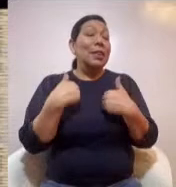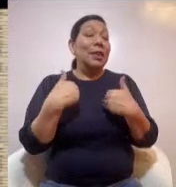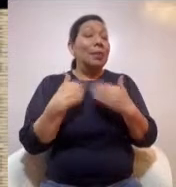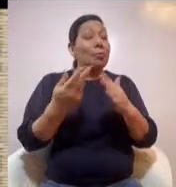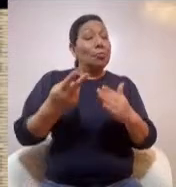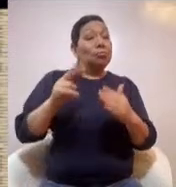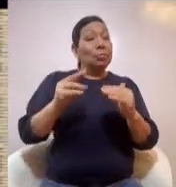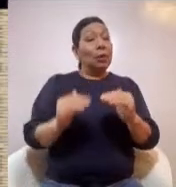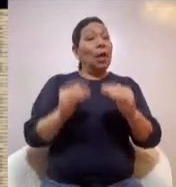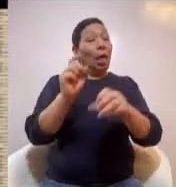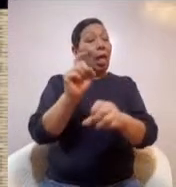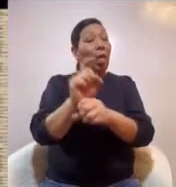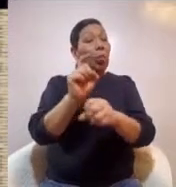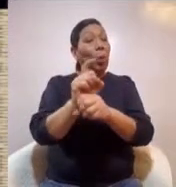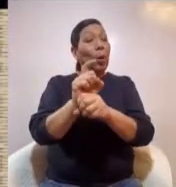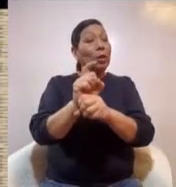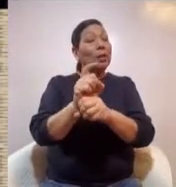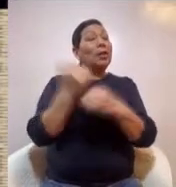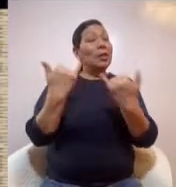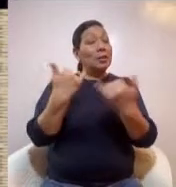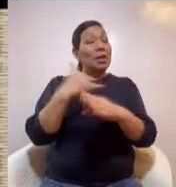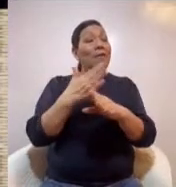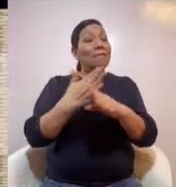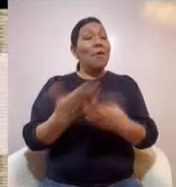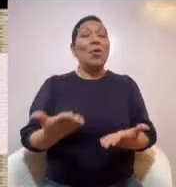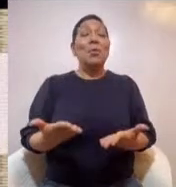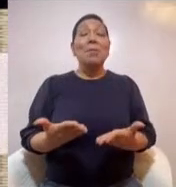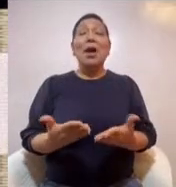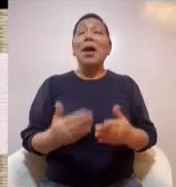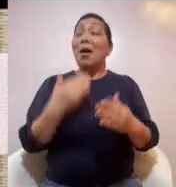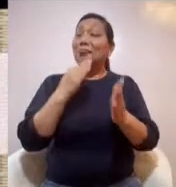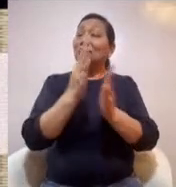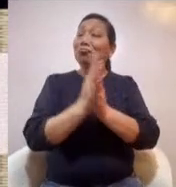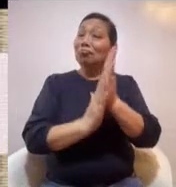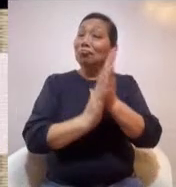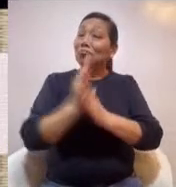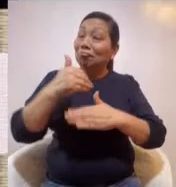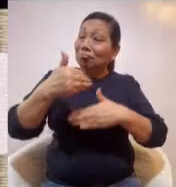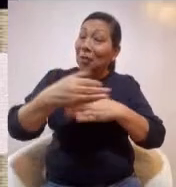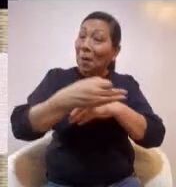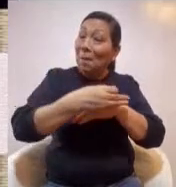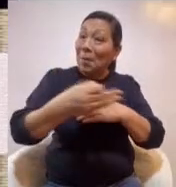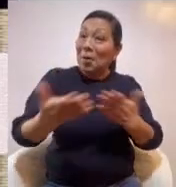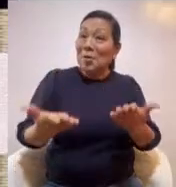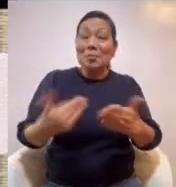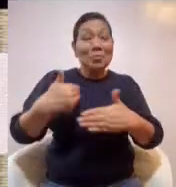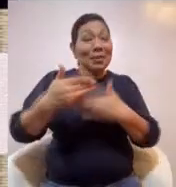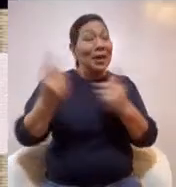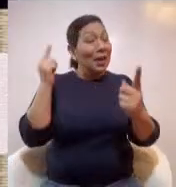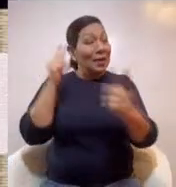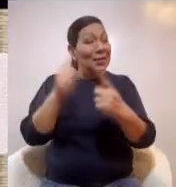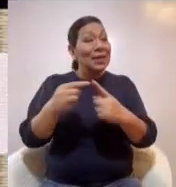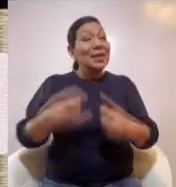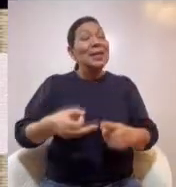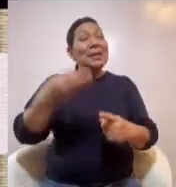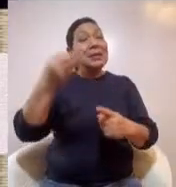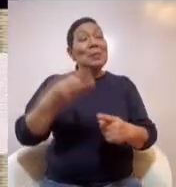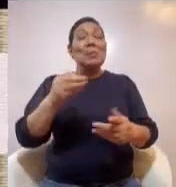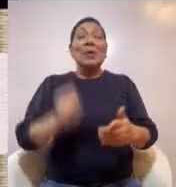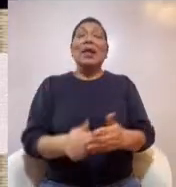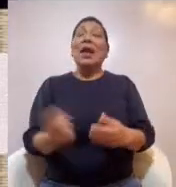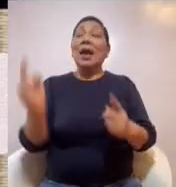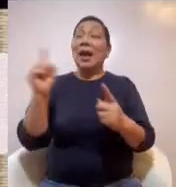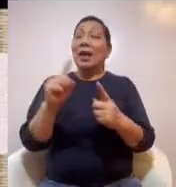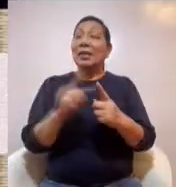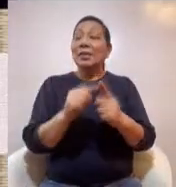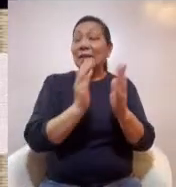porque crecimos educados y educadas de esa manera. Así que el gran avance en la región es avanzar hacia la